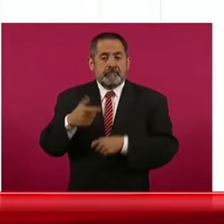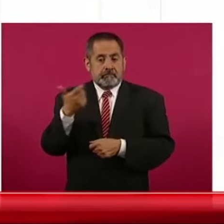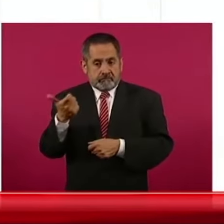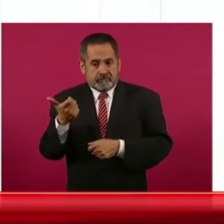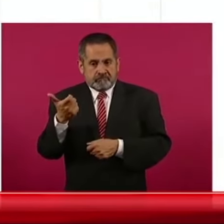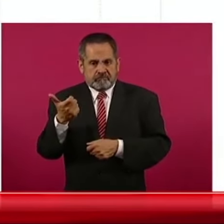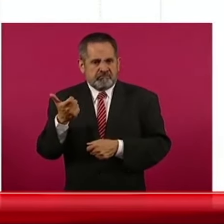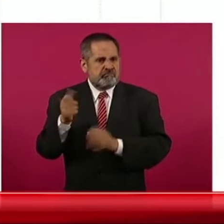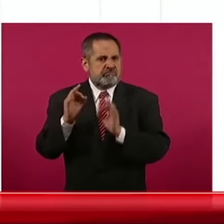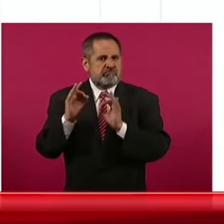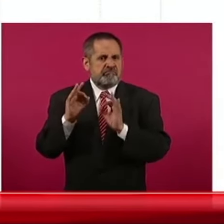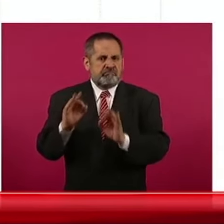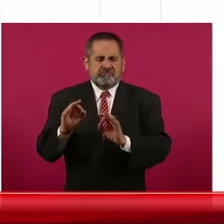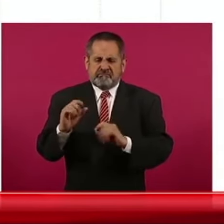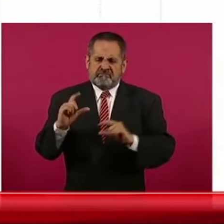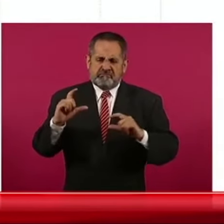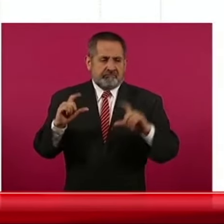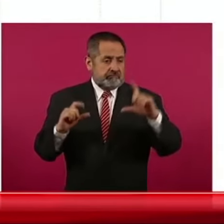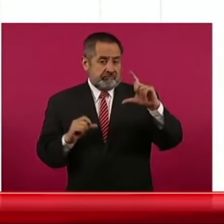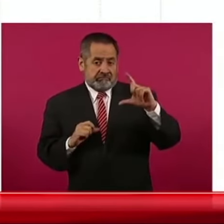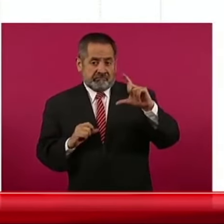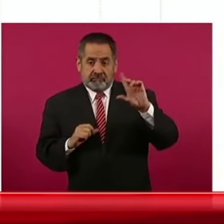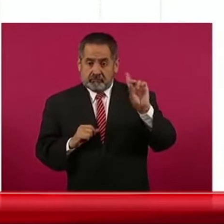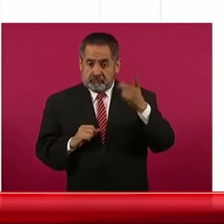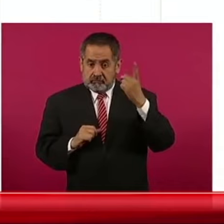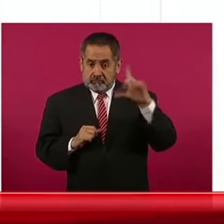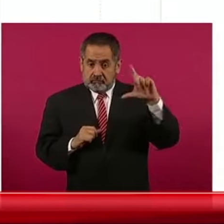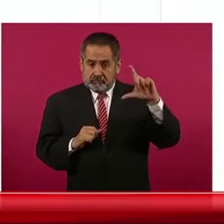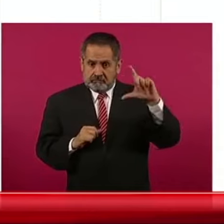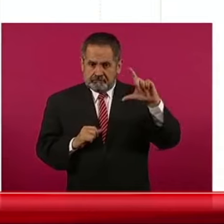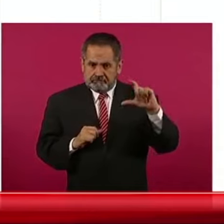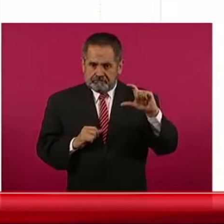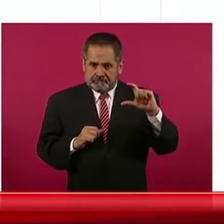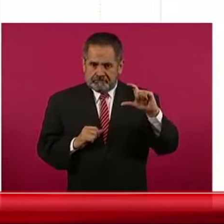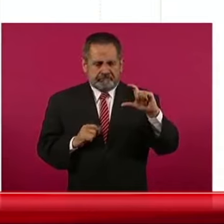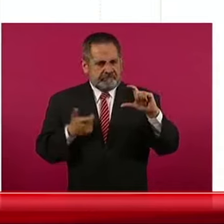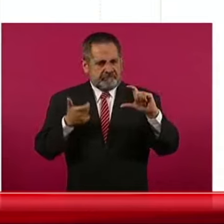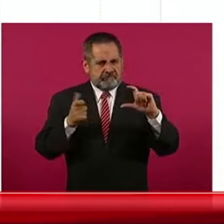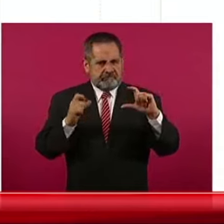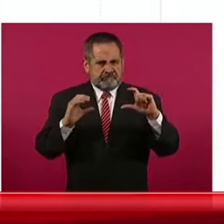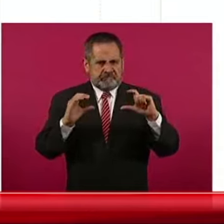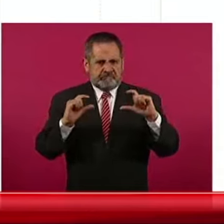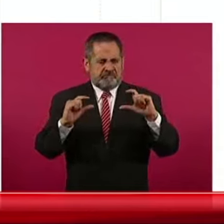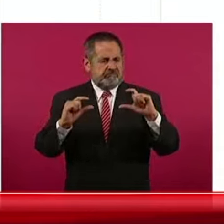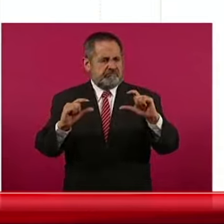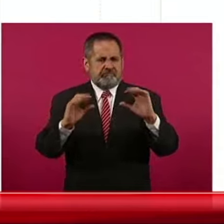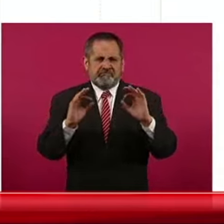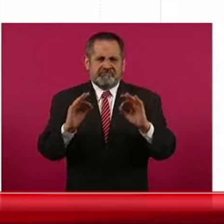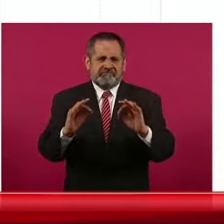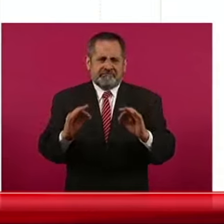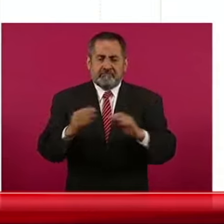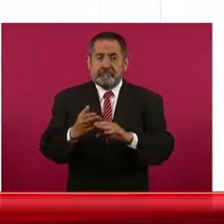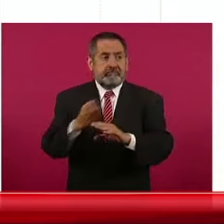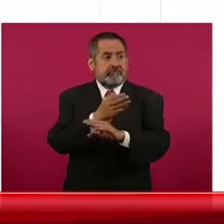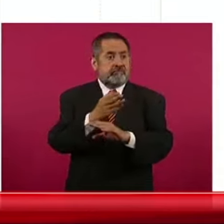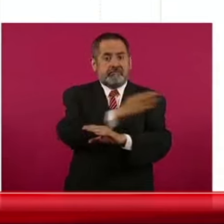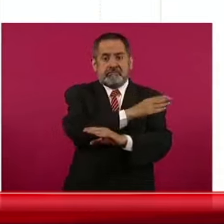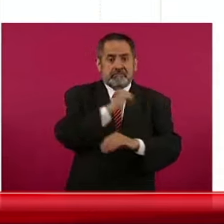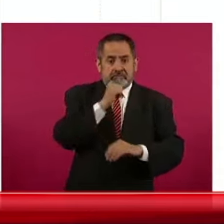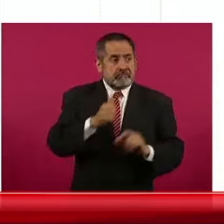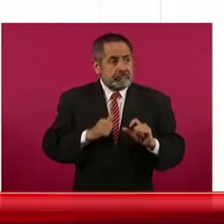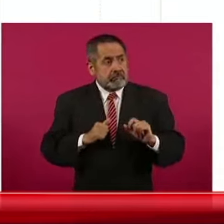se ha apreciado con respecto al dólar? Como podemos ver, esto no había ocurrido en sexenios anteriores, inclusive